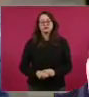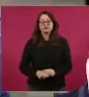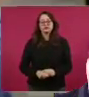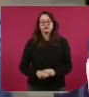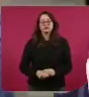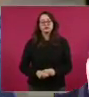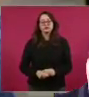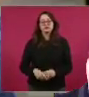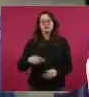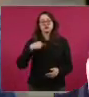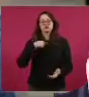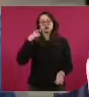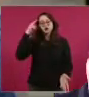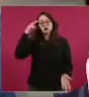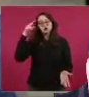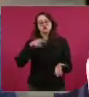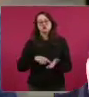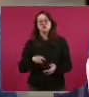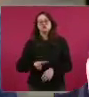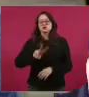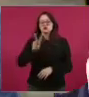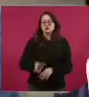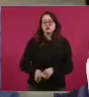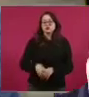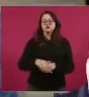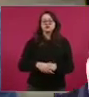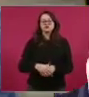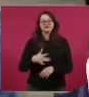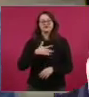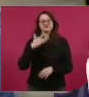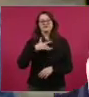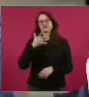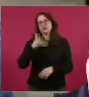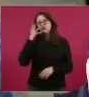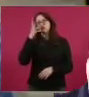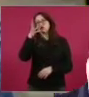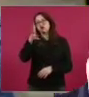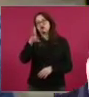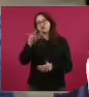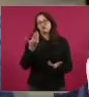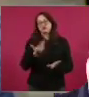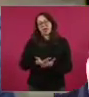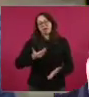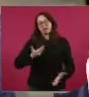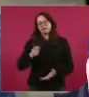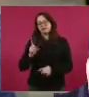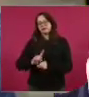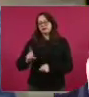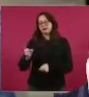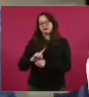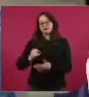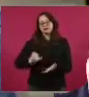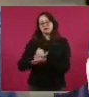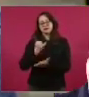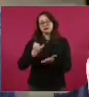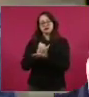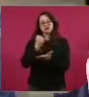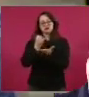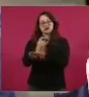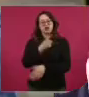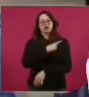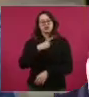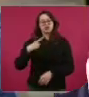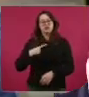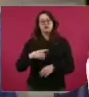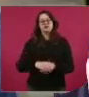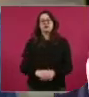Creo firmemente en que nuestro destino está regido por las decisiones que tomamos en cada momento de nuestro día. Yo me he levantado a lo largo